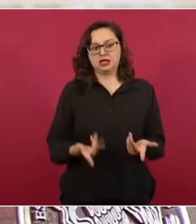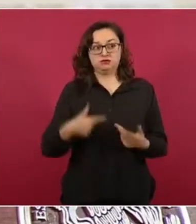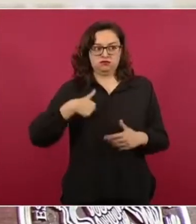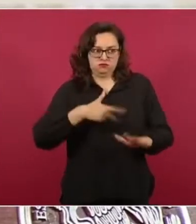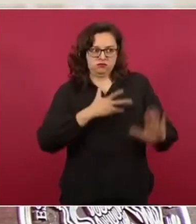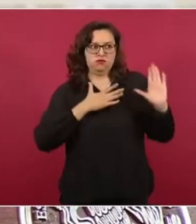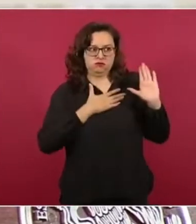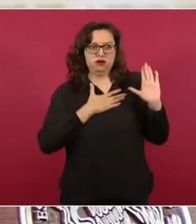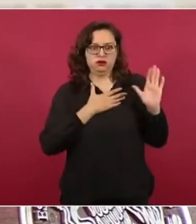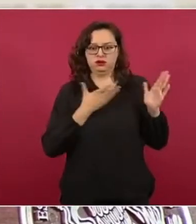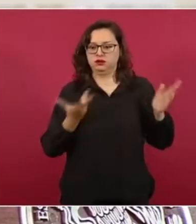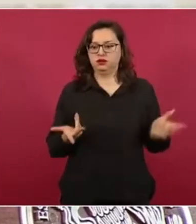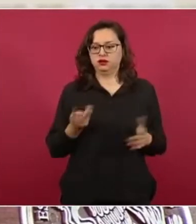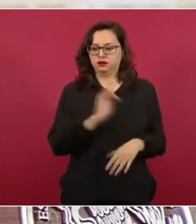hice,